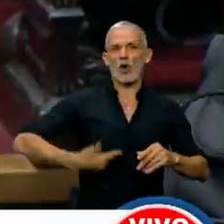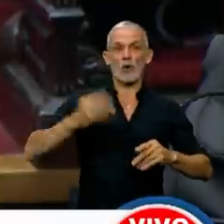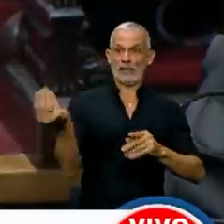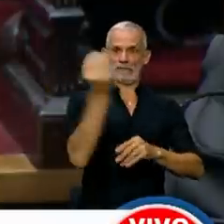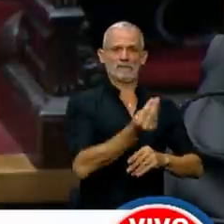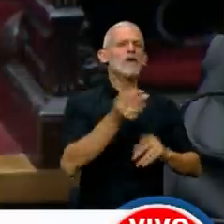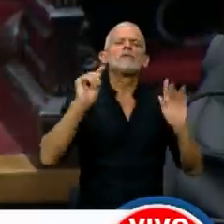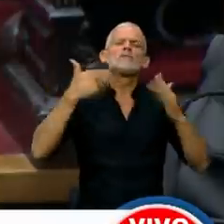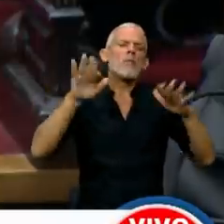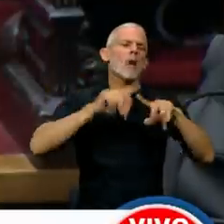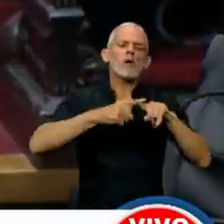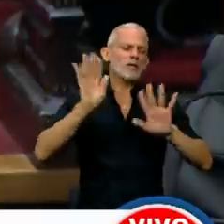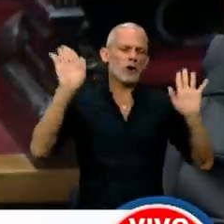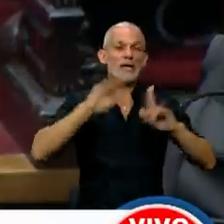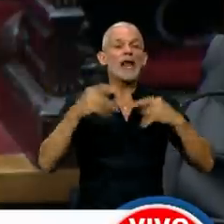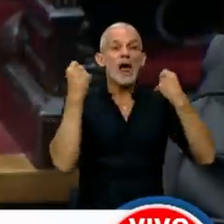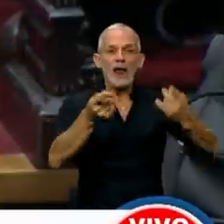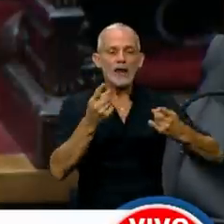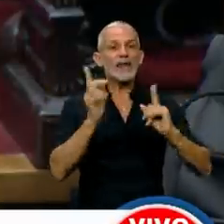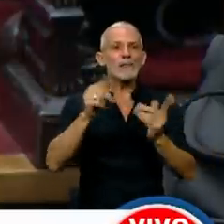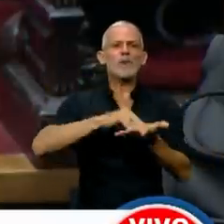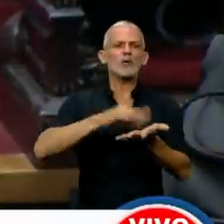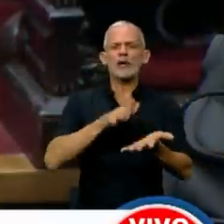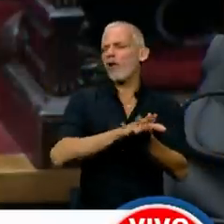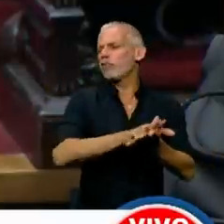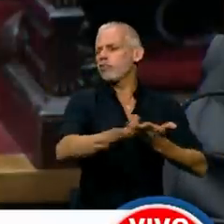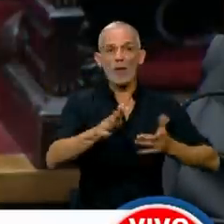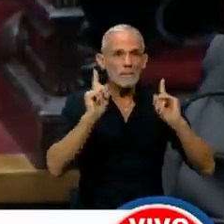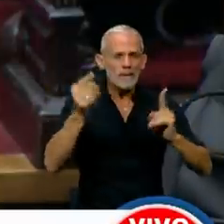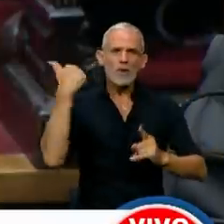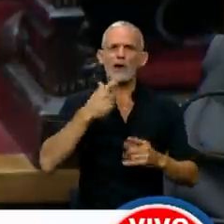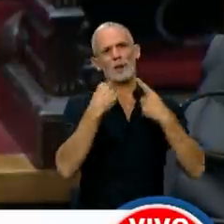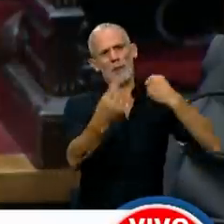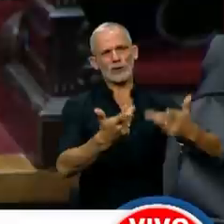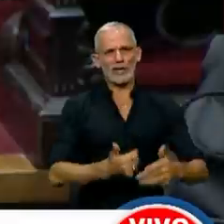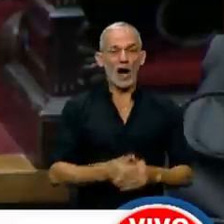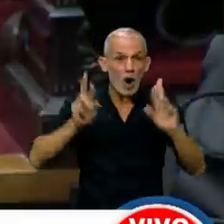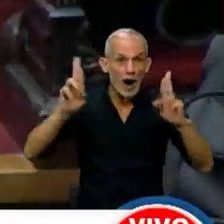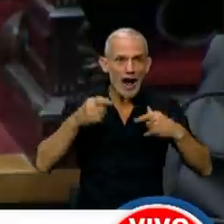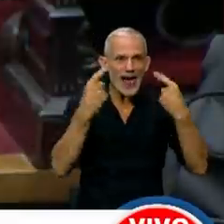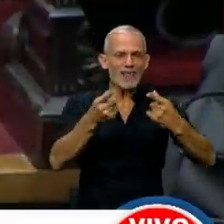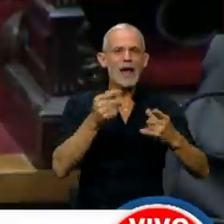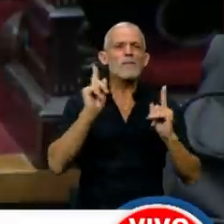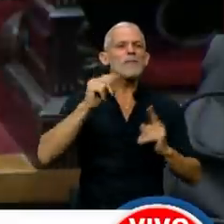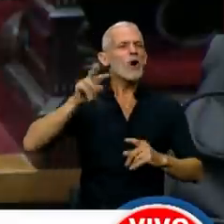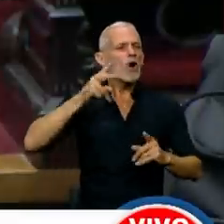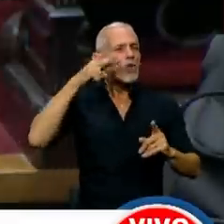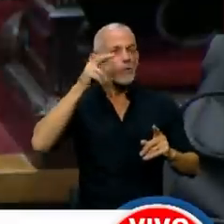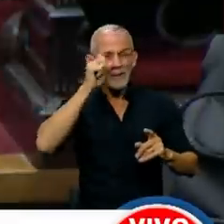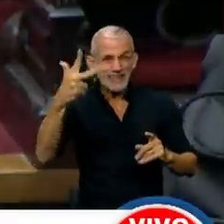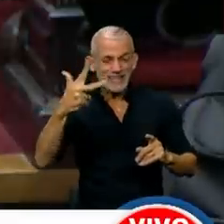venga sea de quien sea le devuelvan esa tierra arrasada de la que tanto se quejaban ojala devuelvan el 2023